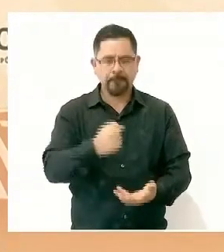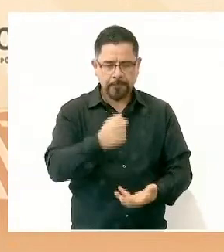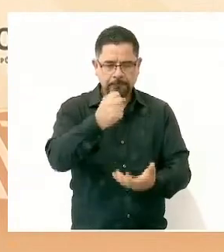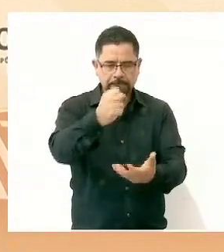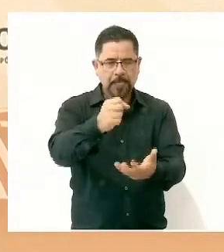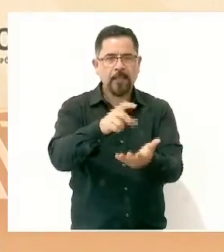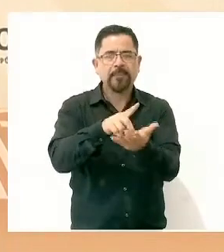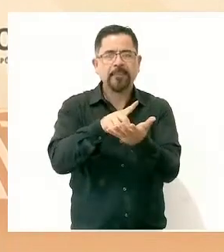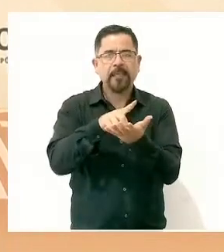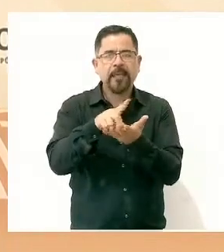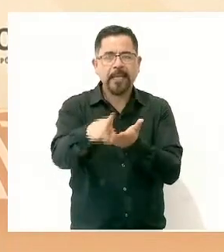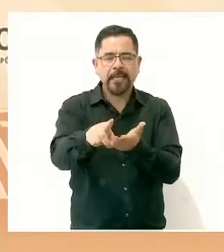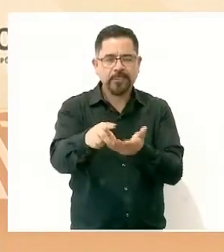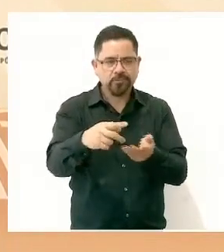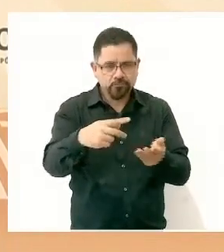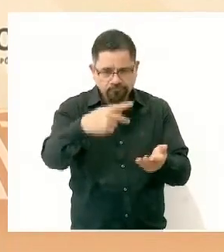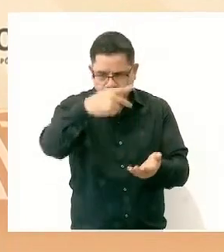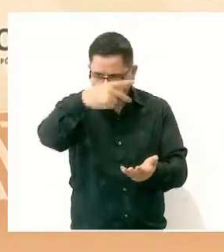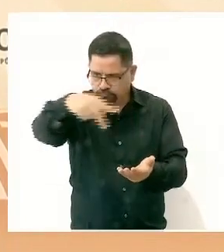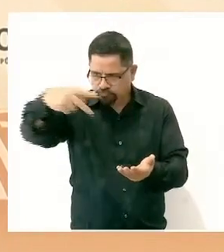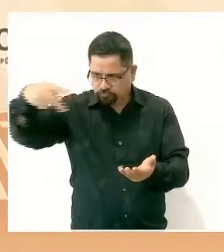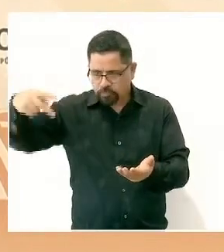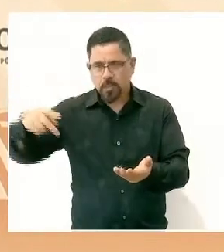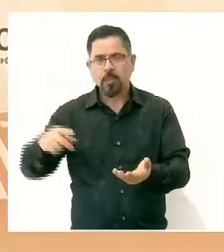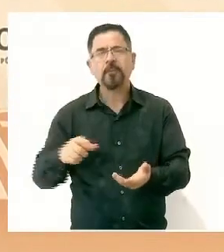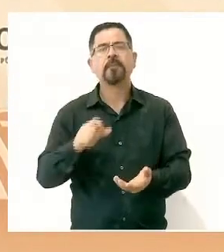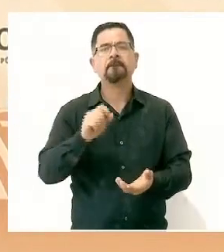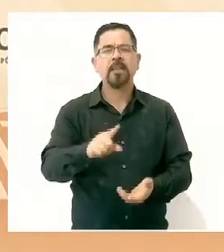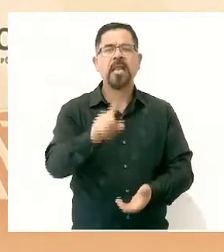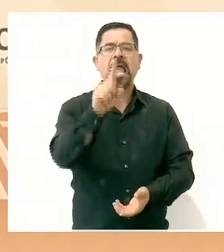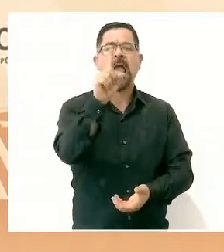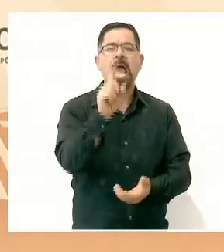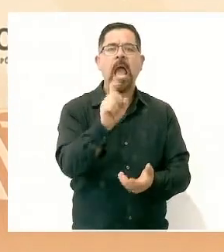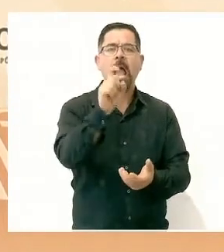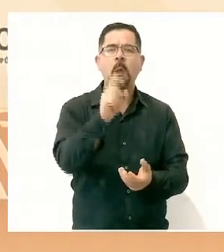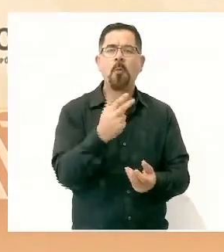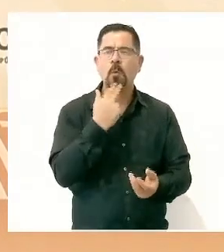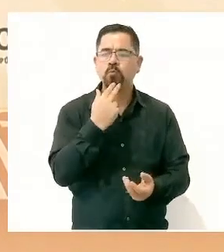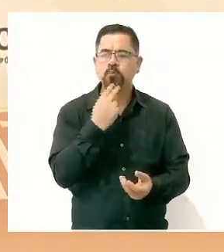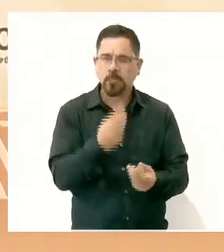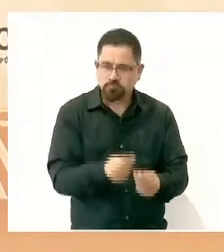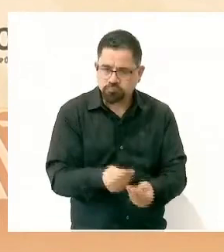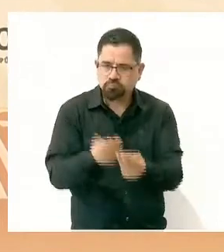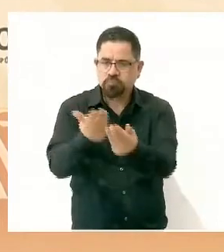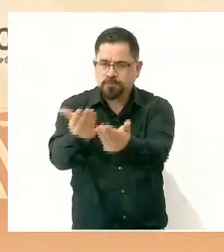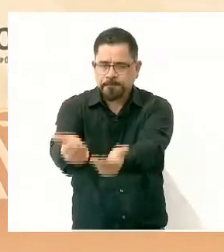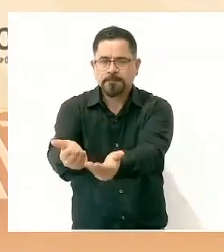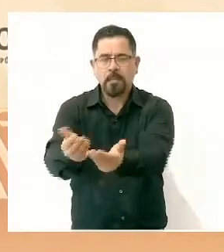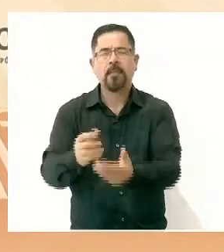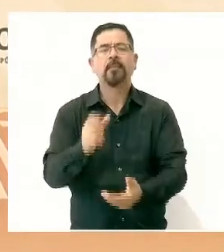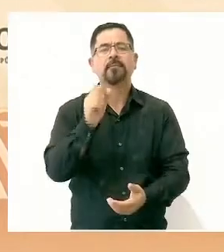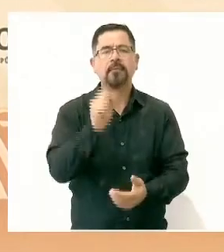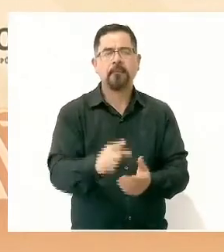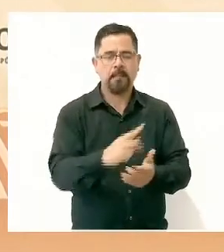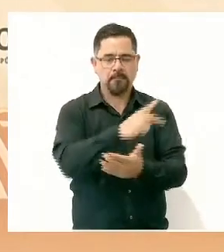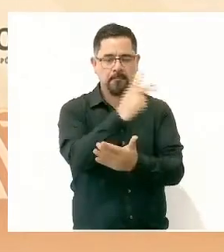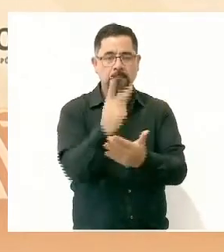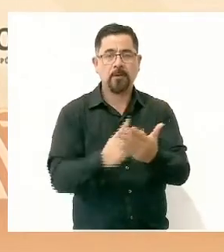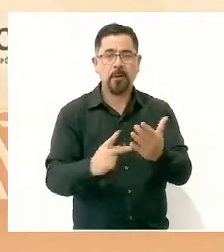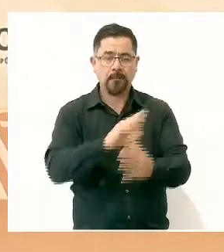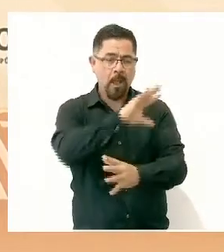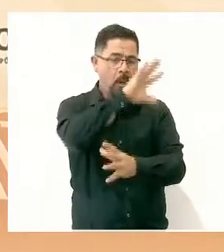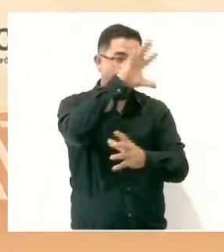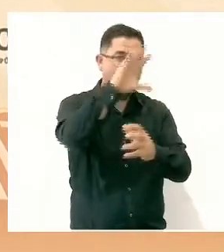y mejorar el aprovechamiento del agua, así como para llevar a cabo un programa integral